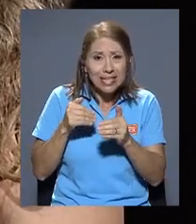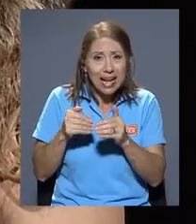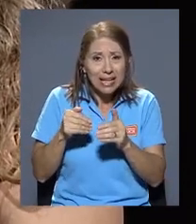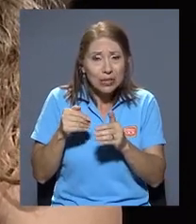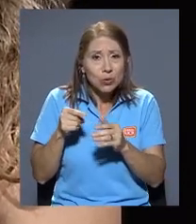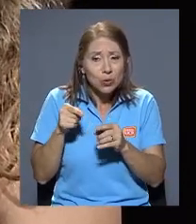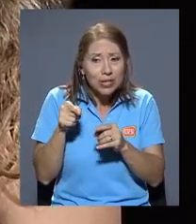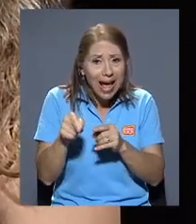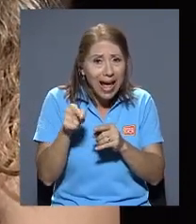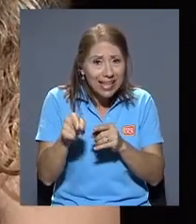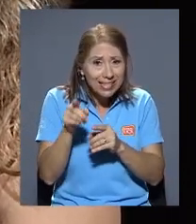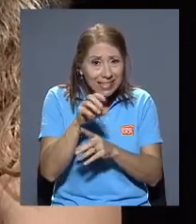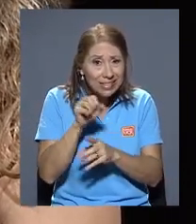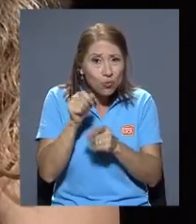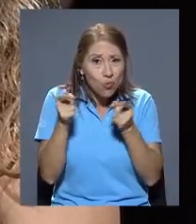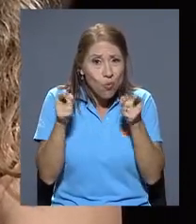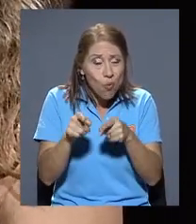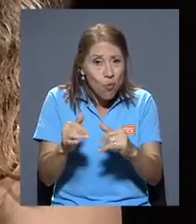bastante